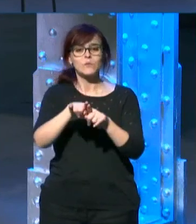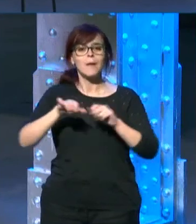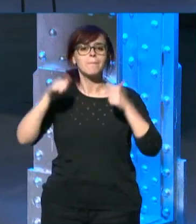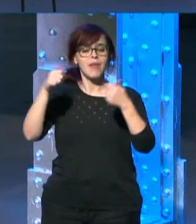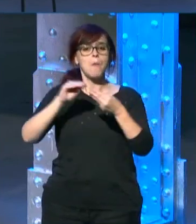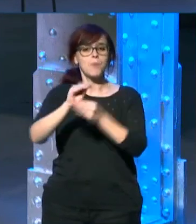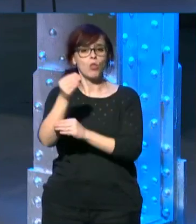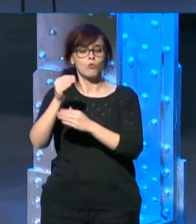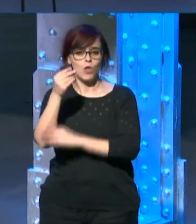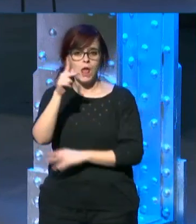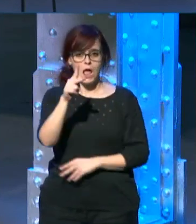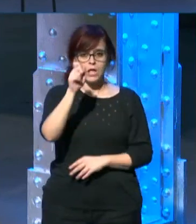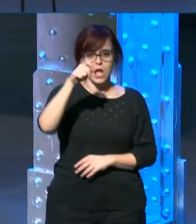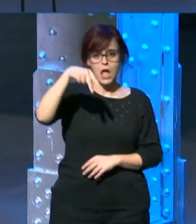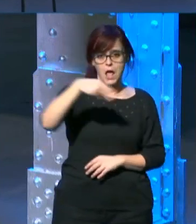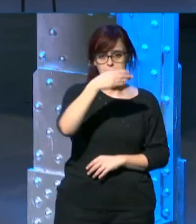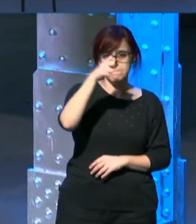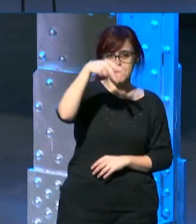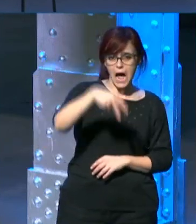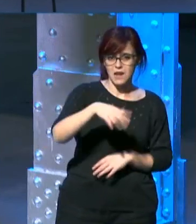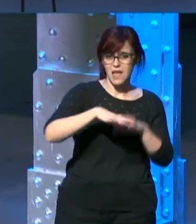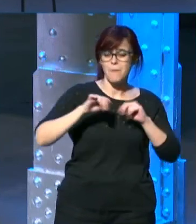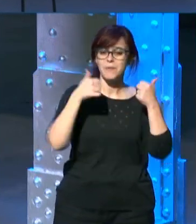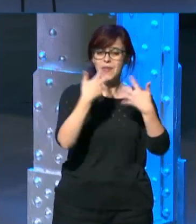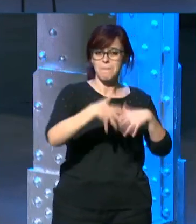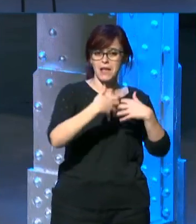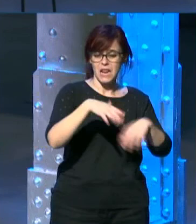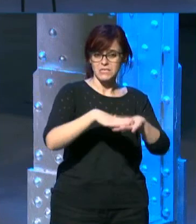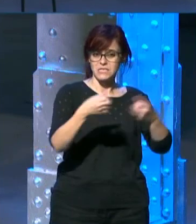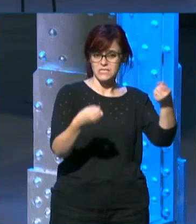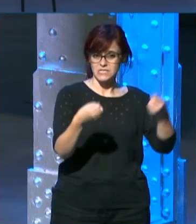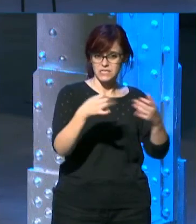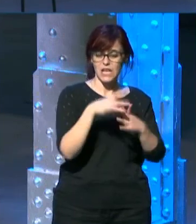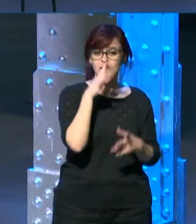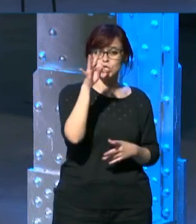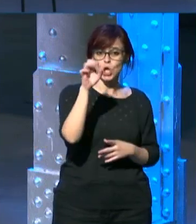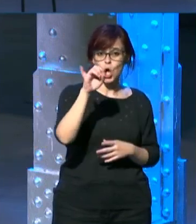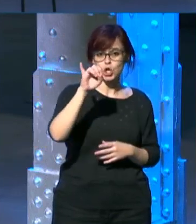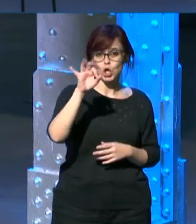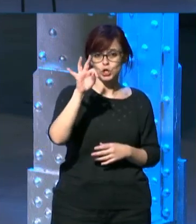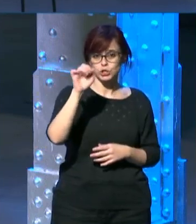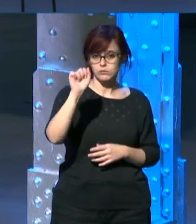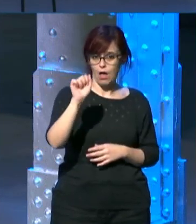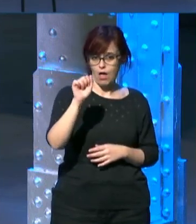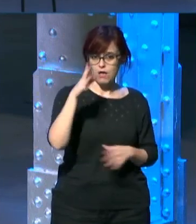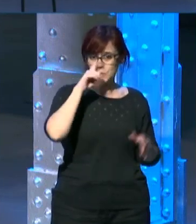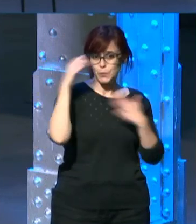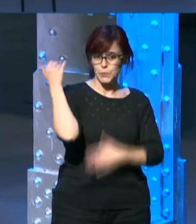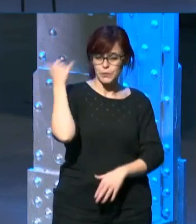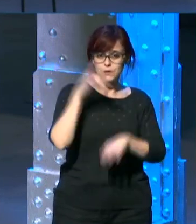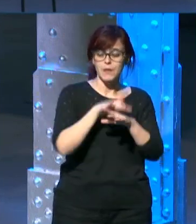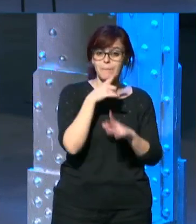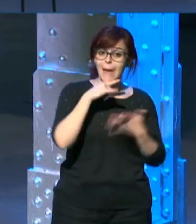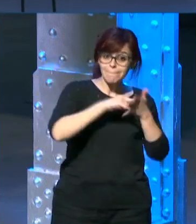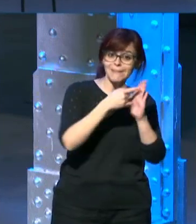producción, Kanban es muy antiguo, empieza desde las máquinas de automoción de Toyota del año Catapunchim. Y eso eran métodos Lean, que